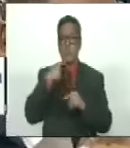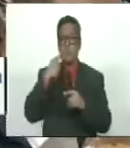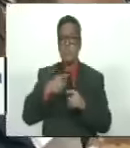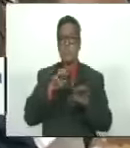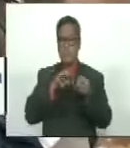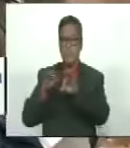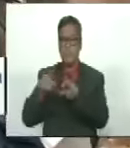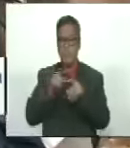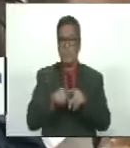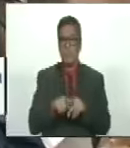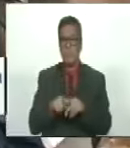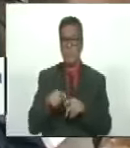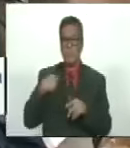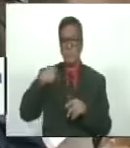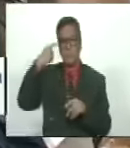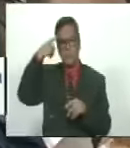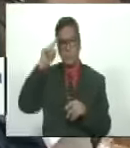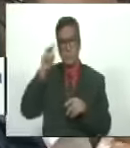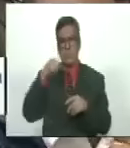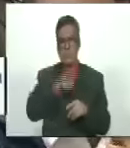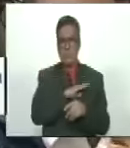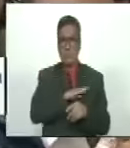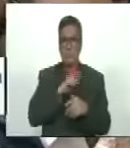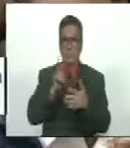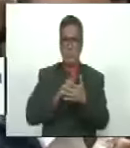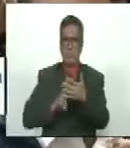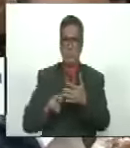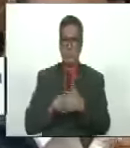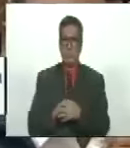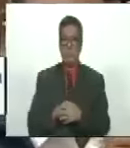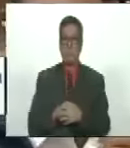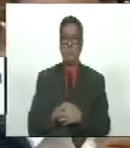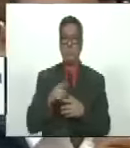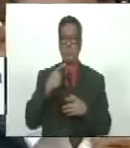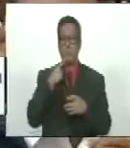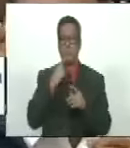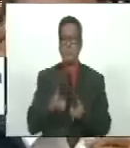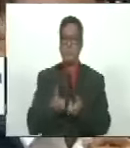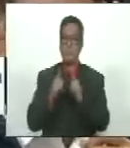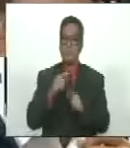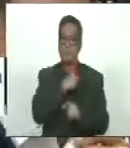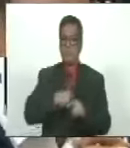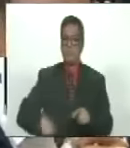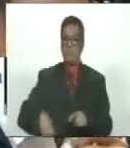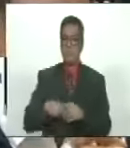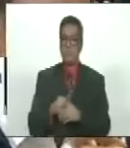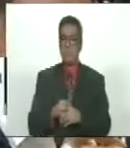de redacción en consecuencia y la voy a leer. Con el permiso del presidente.